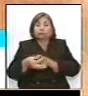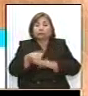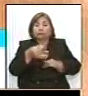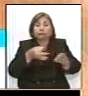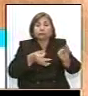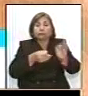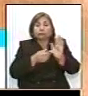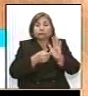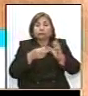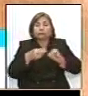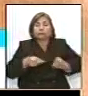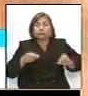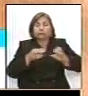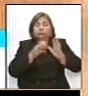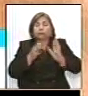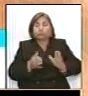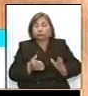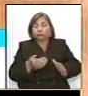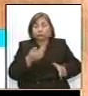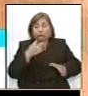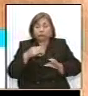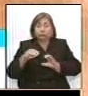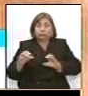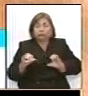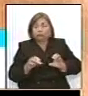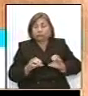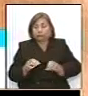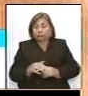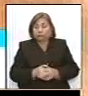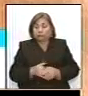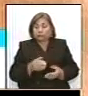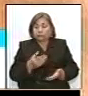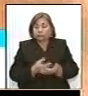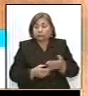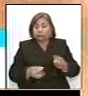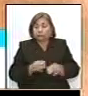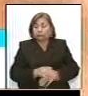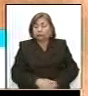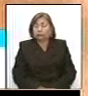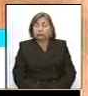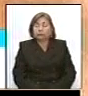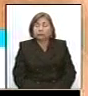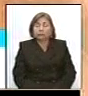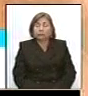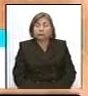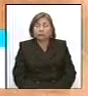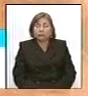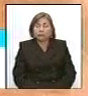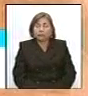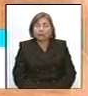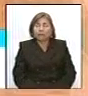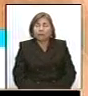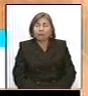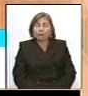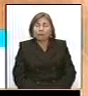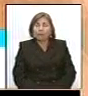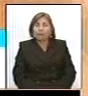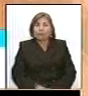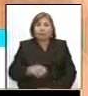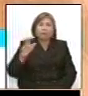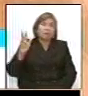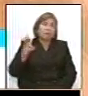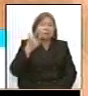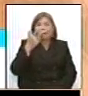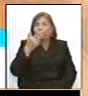al parlamentario en su nombre, realizar actividades correspondientes a la semana de representación. Tercera